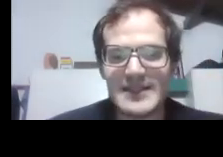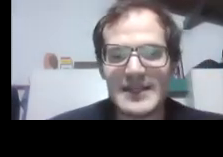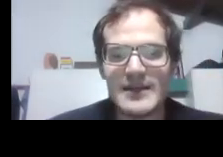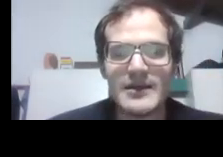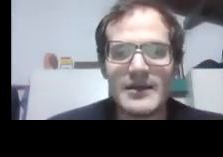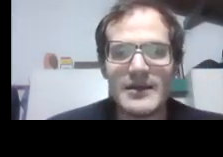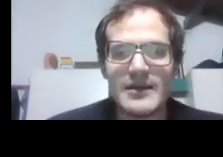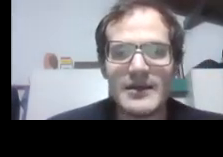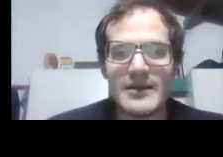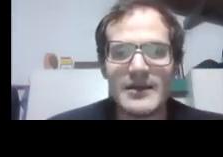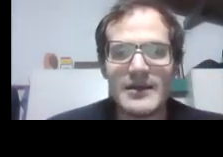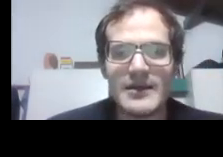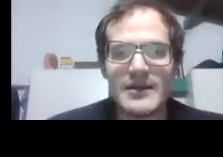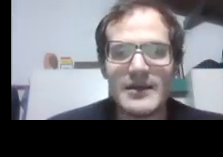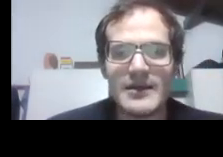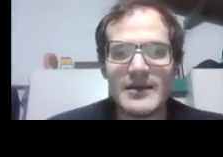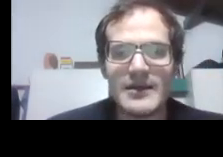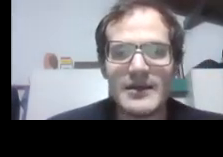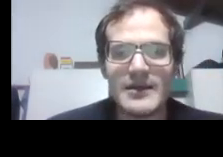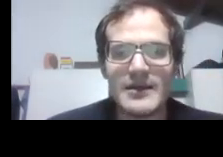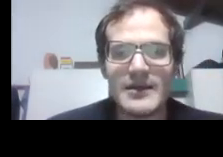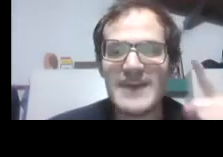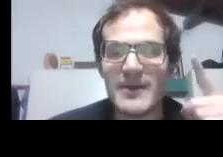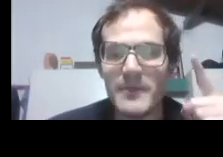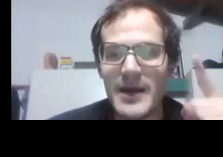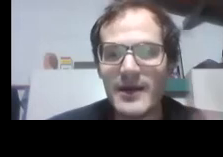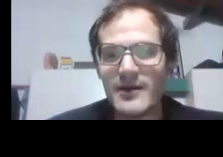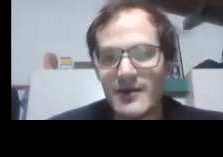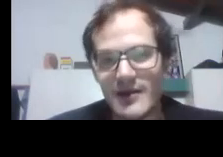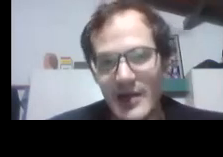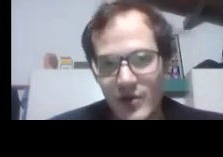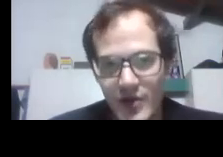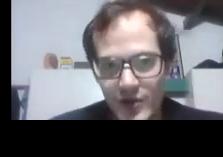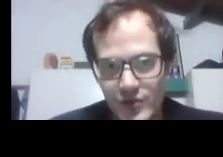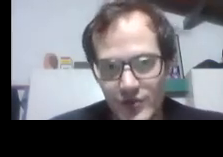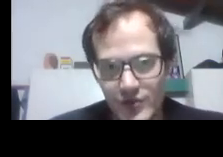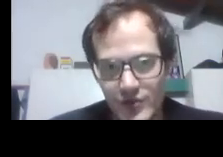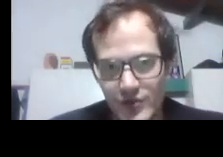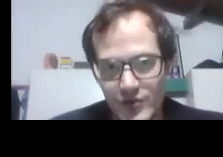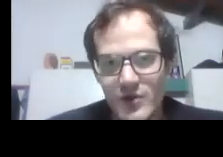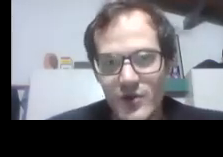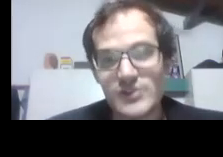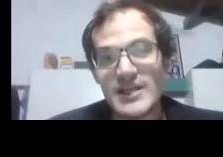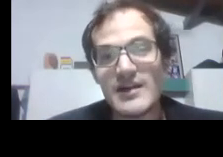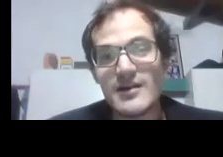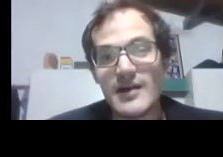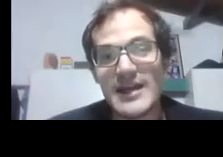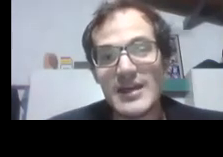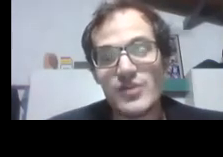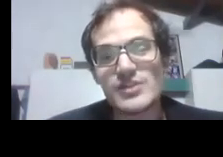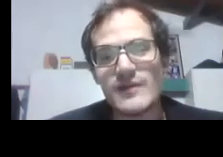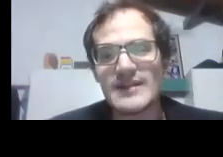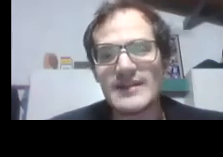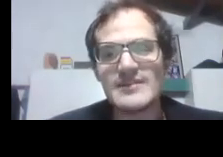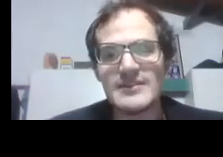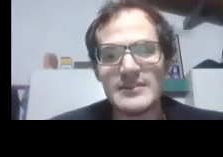hacer el Cabildo de Buenos Aires es desarmar a los criollos, cosa a la que